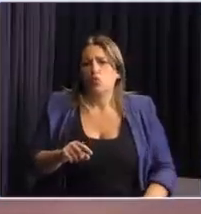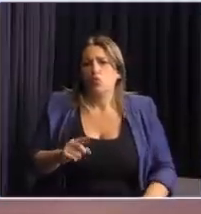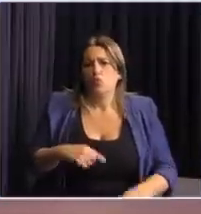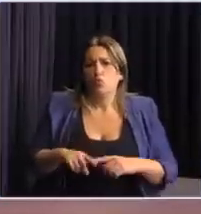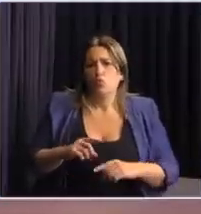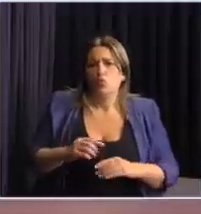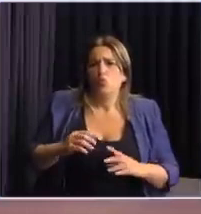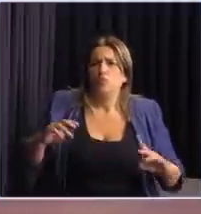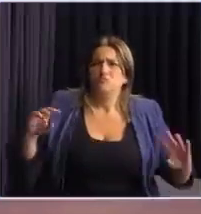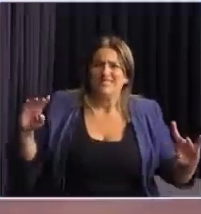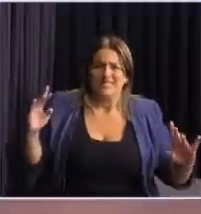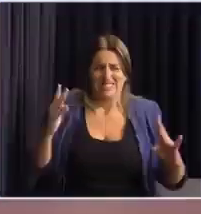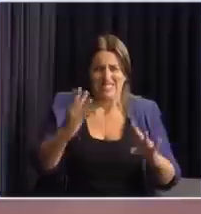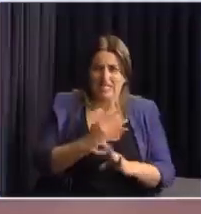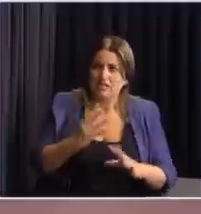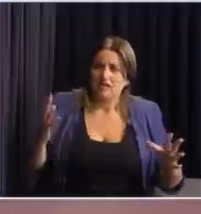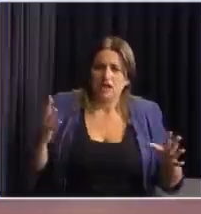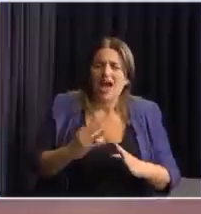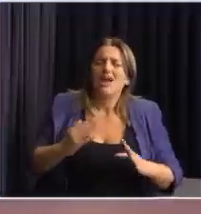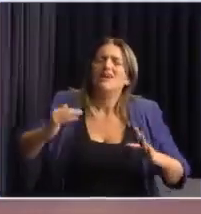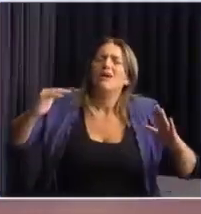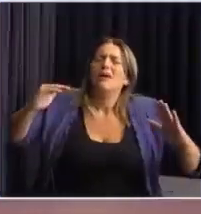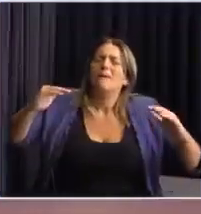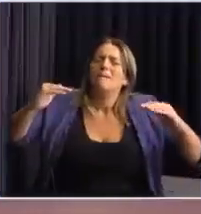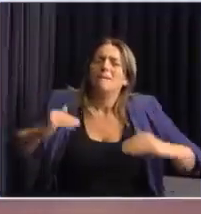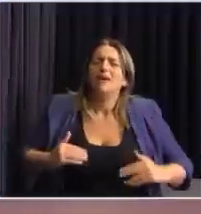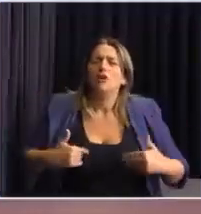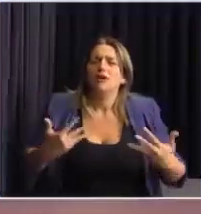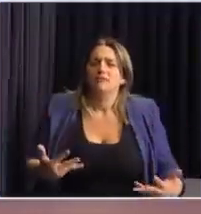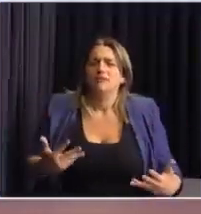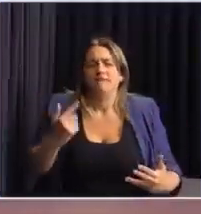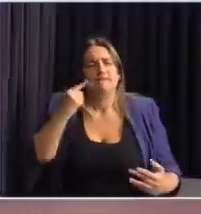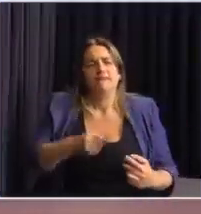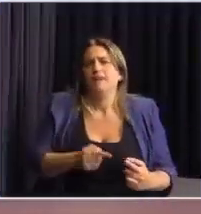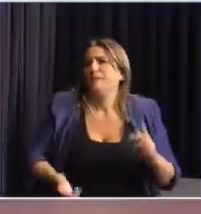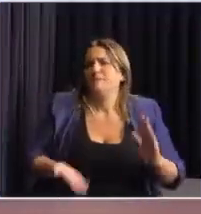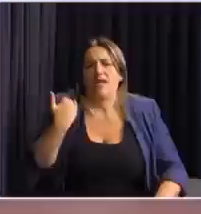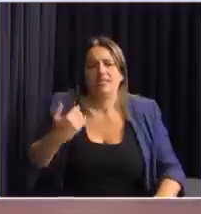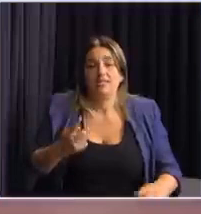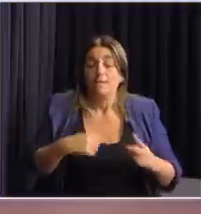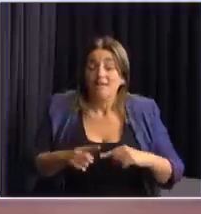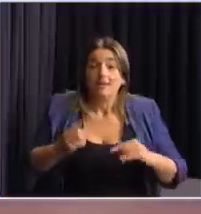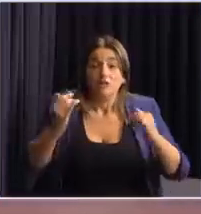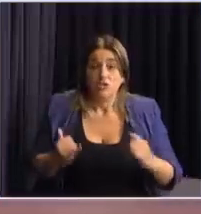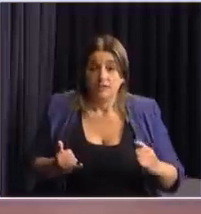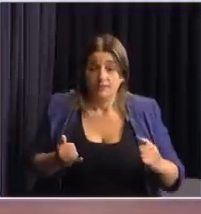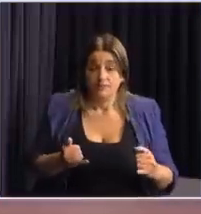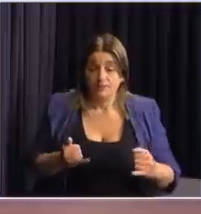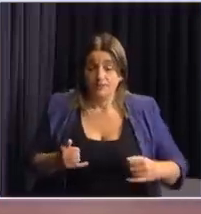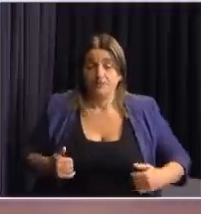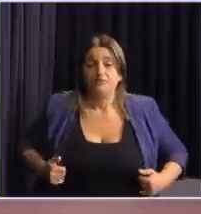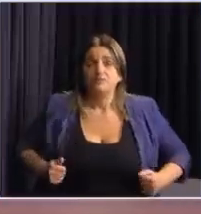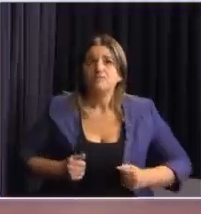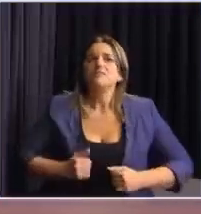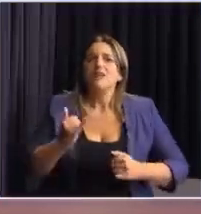la baja de la movilidad. Si bien hay un descenso, aspiramos a que sea mayor. Tenemos